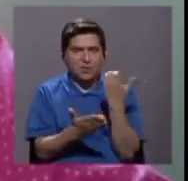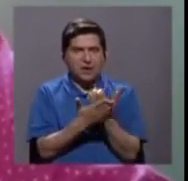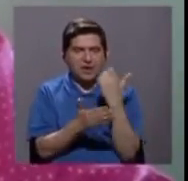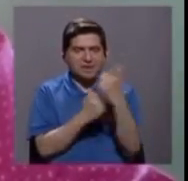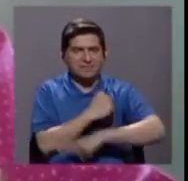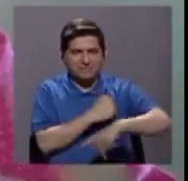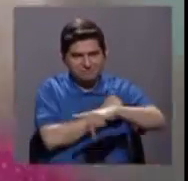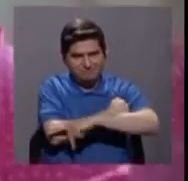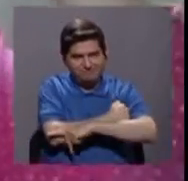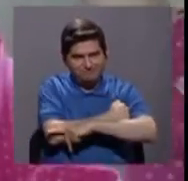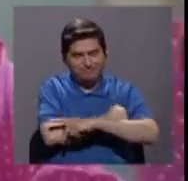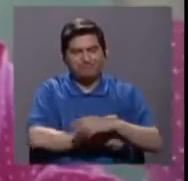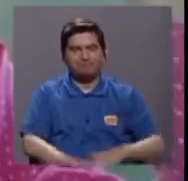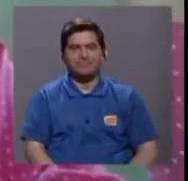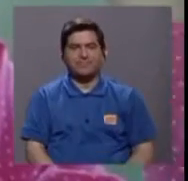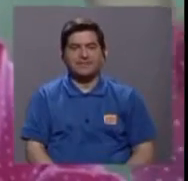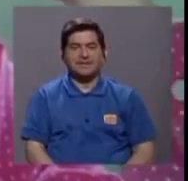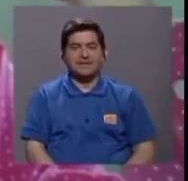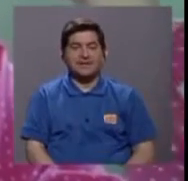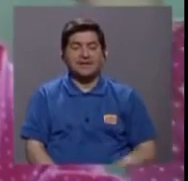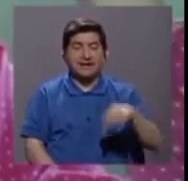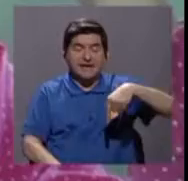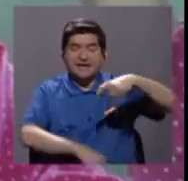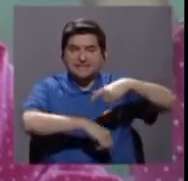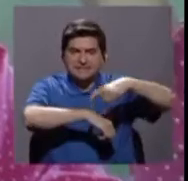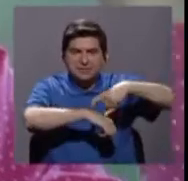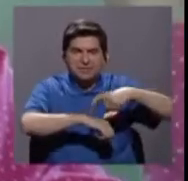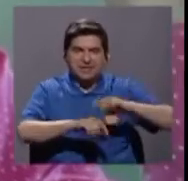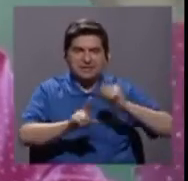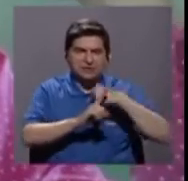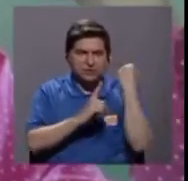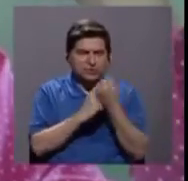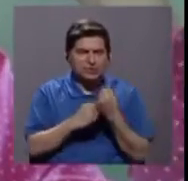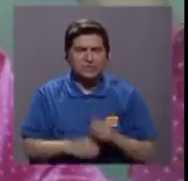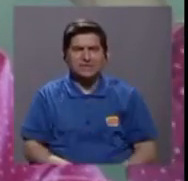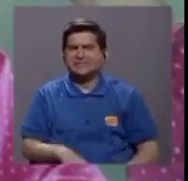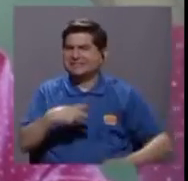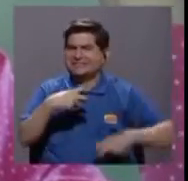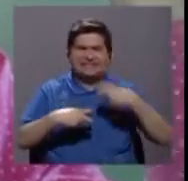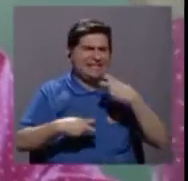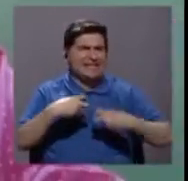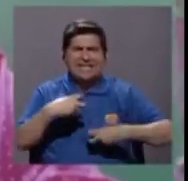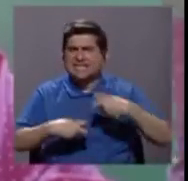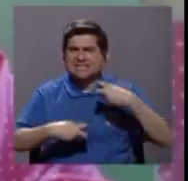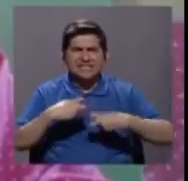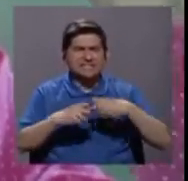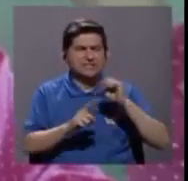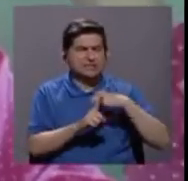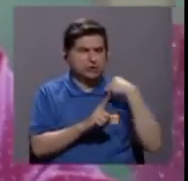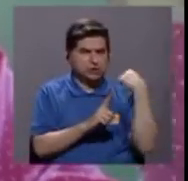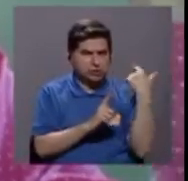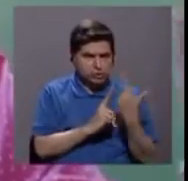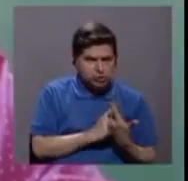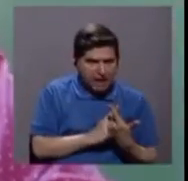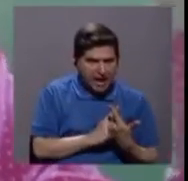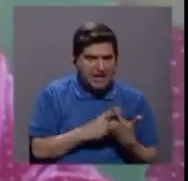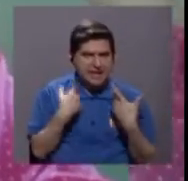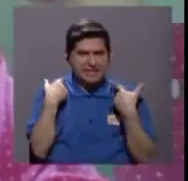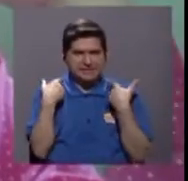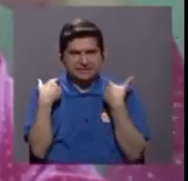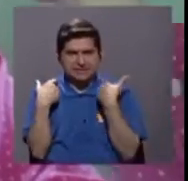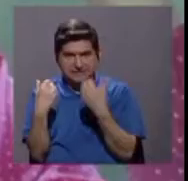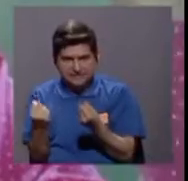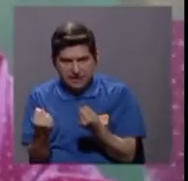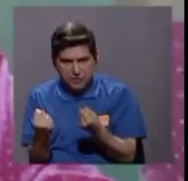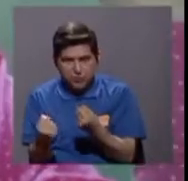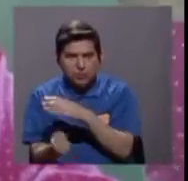del país. Entonces, estamos en una situación de crisis que es social, que es de salud,